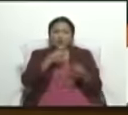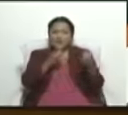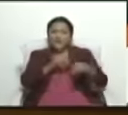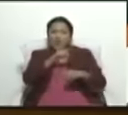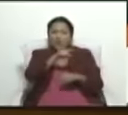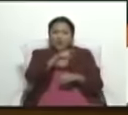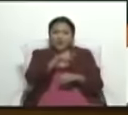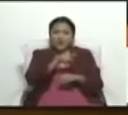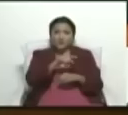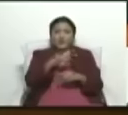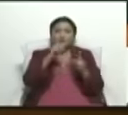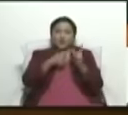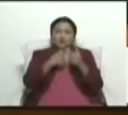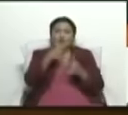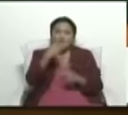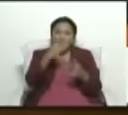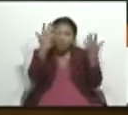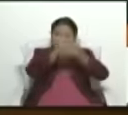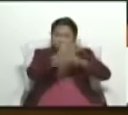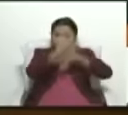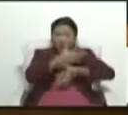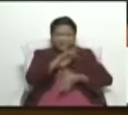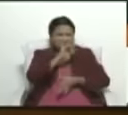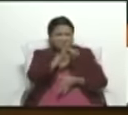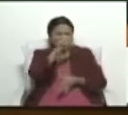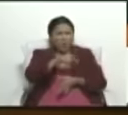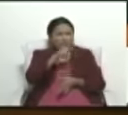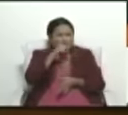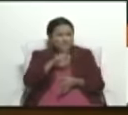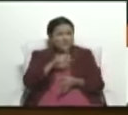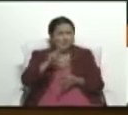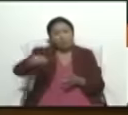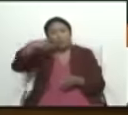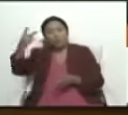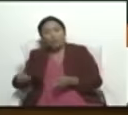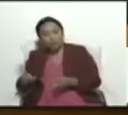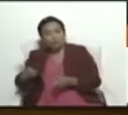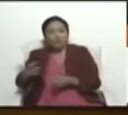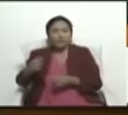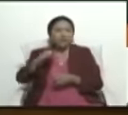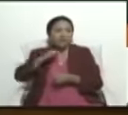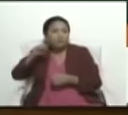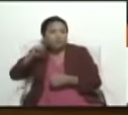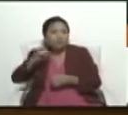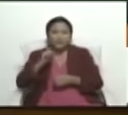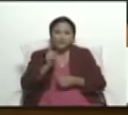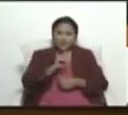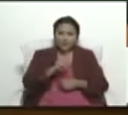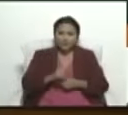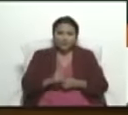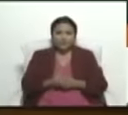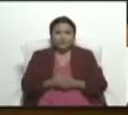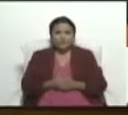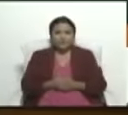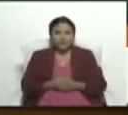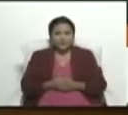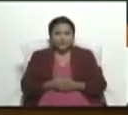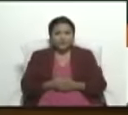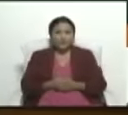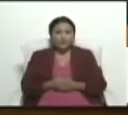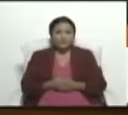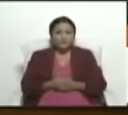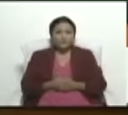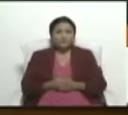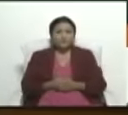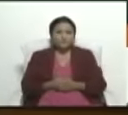lo tanto la duda ante dicha versión inicial del homicidio-suicidio nunca había sido